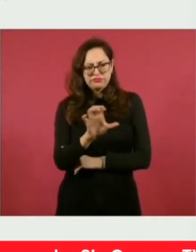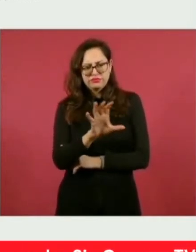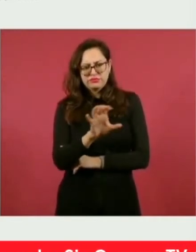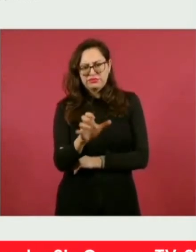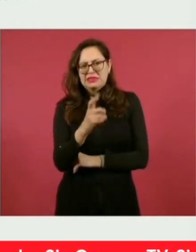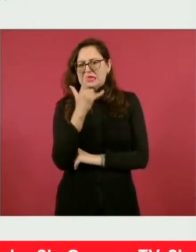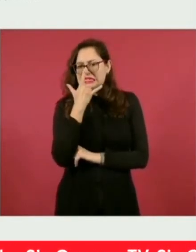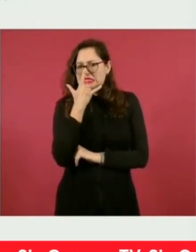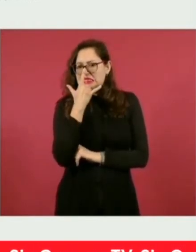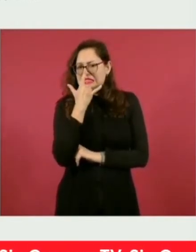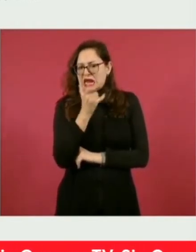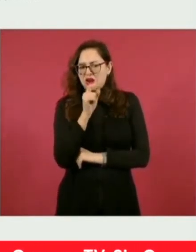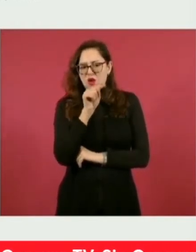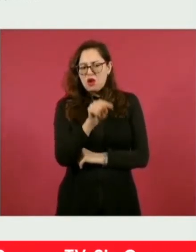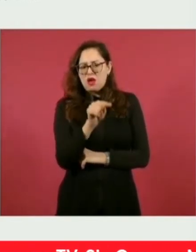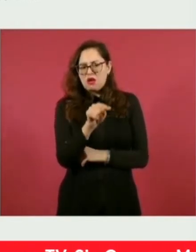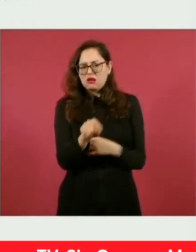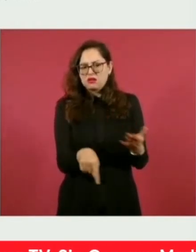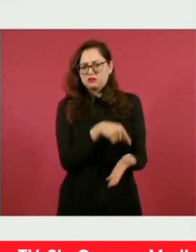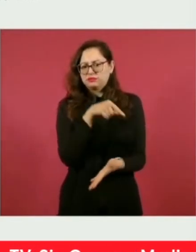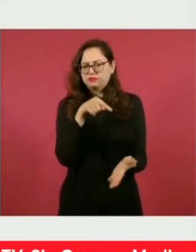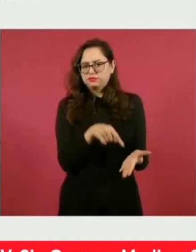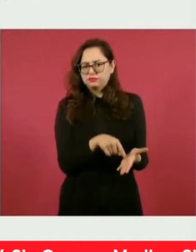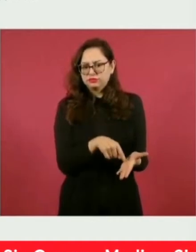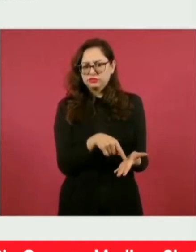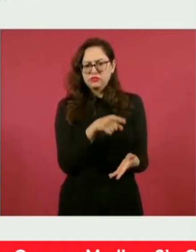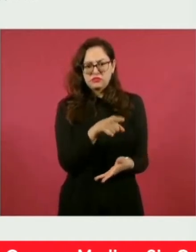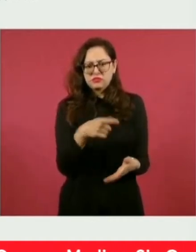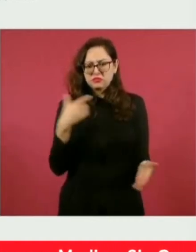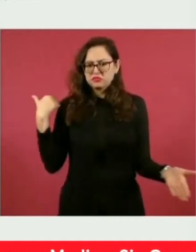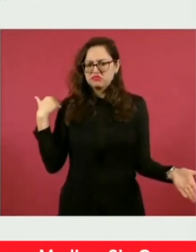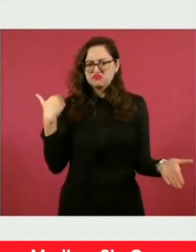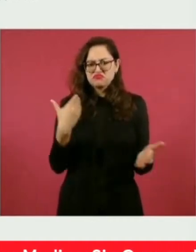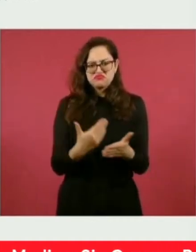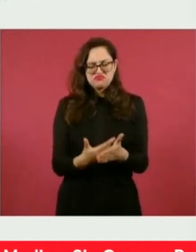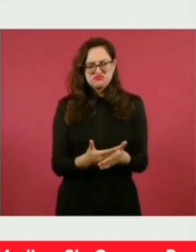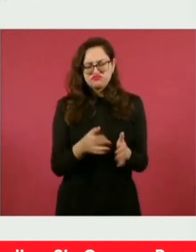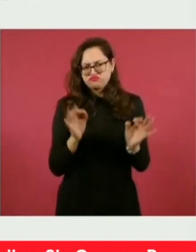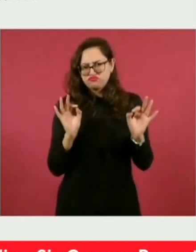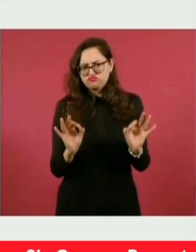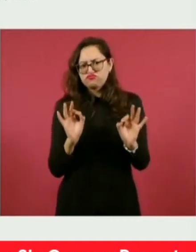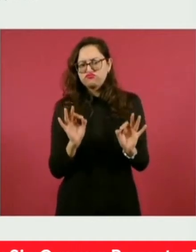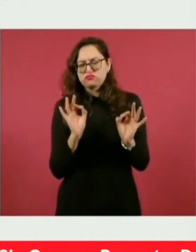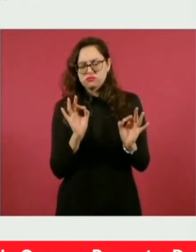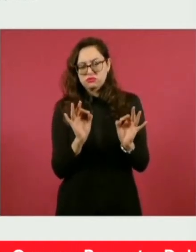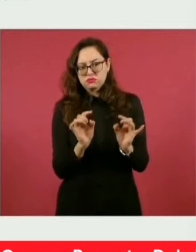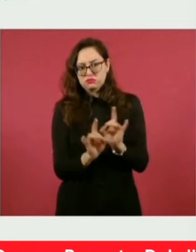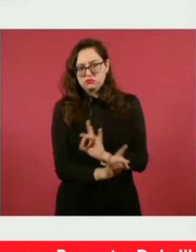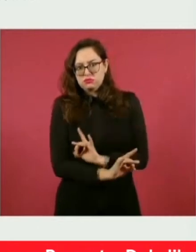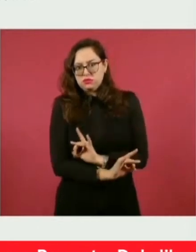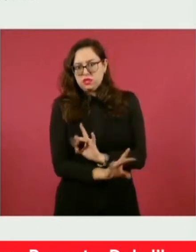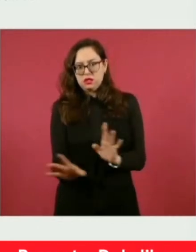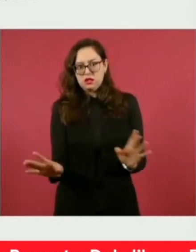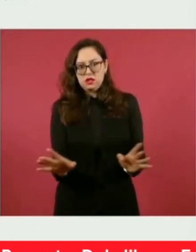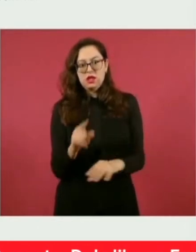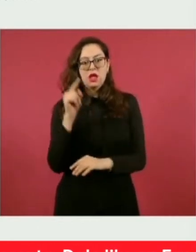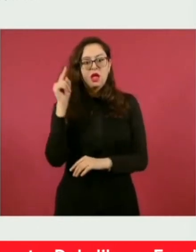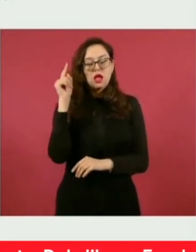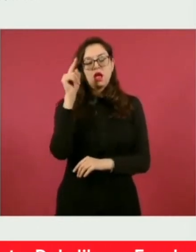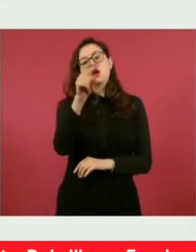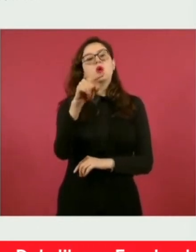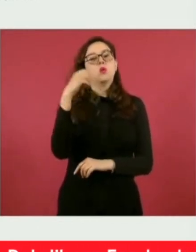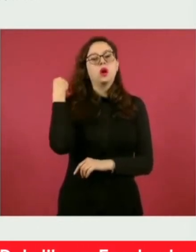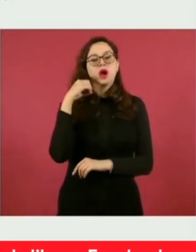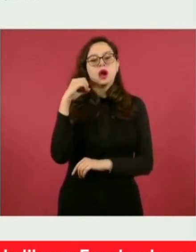ellos en esta estación en particular. Es una franquicia que se porta bien, por decirlo de alguna manera. Sin embargo, en esta ocasión, allá en Santa María Tonameca,